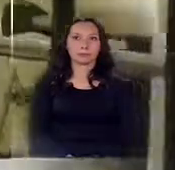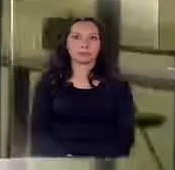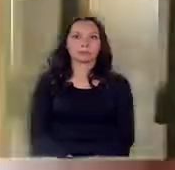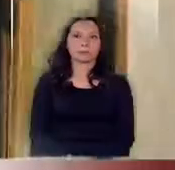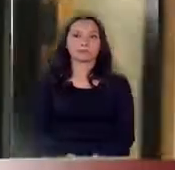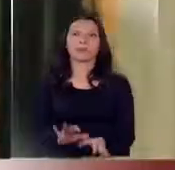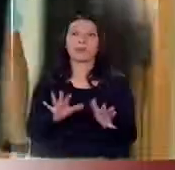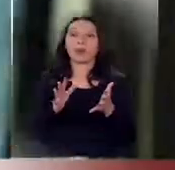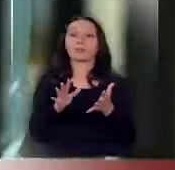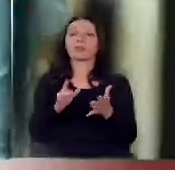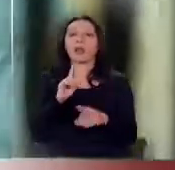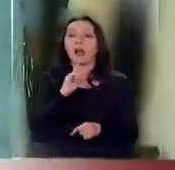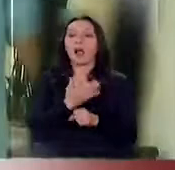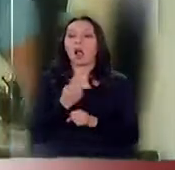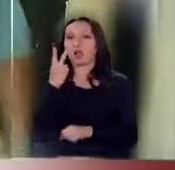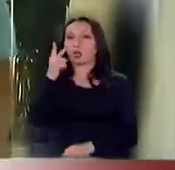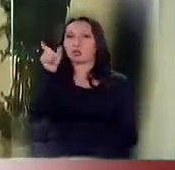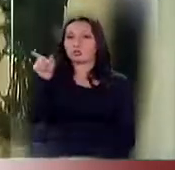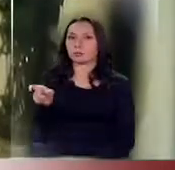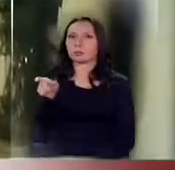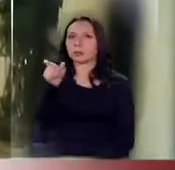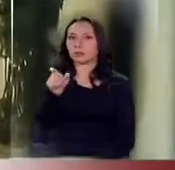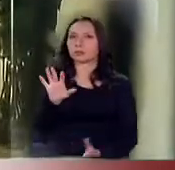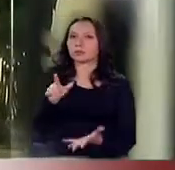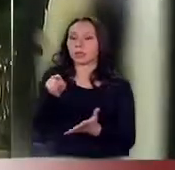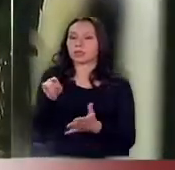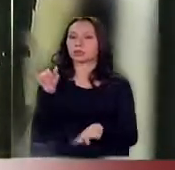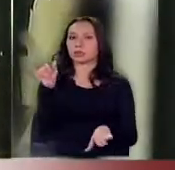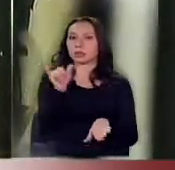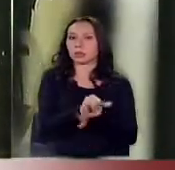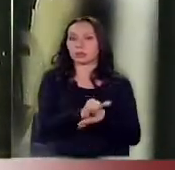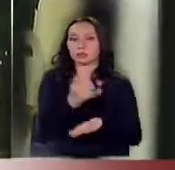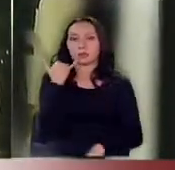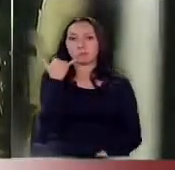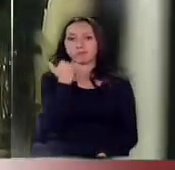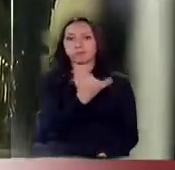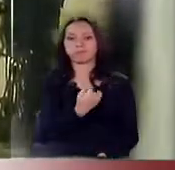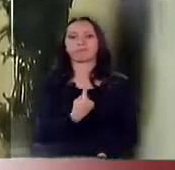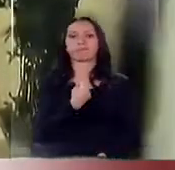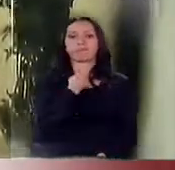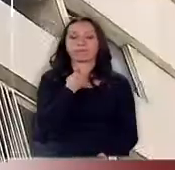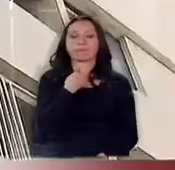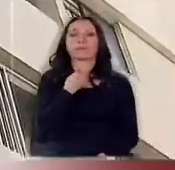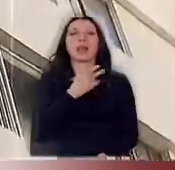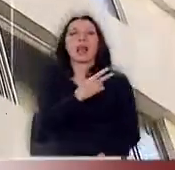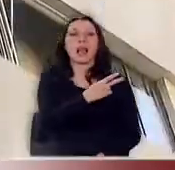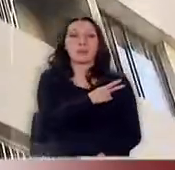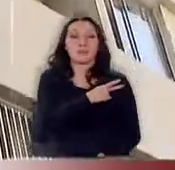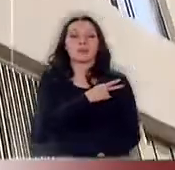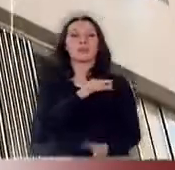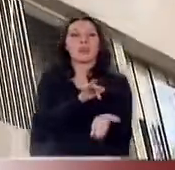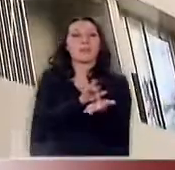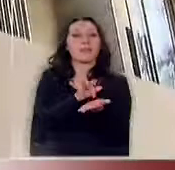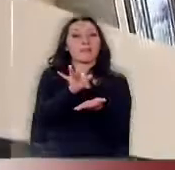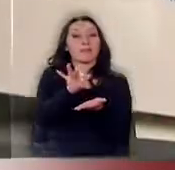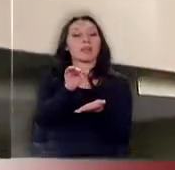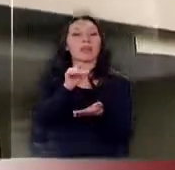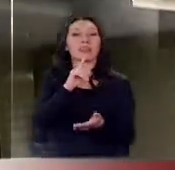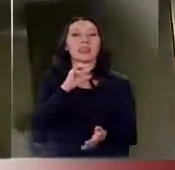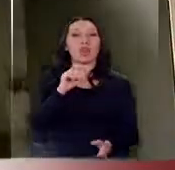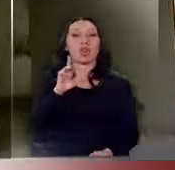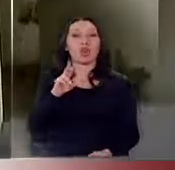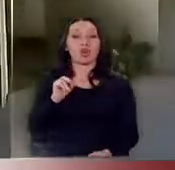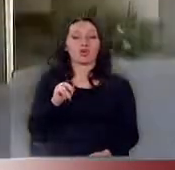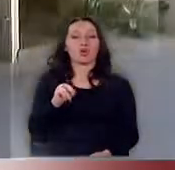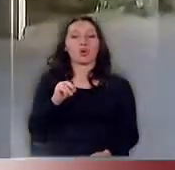Al menos habrían dos involucrados tras esta nueva estafa telefónica que afectó, reiteramos, al capitán en retiro de la Fuerza Aérea, Teodoro